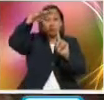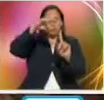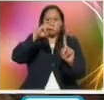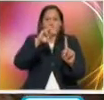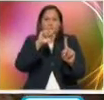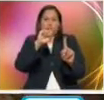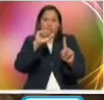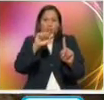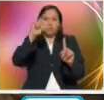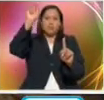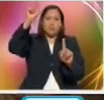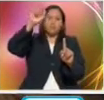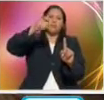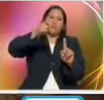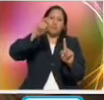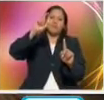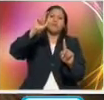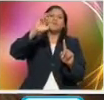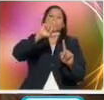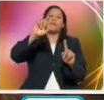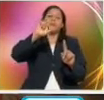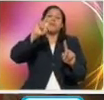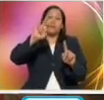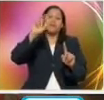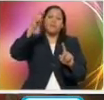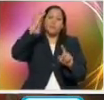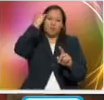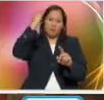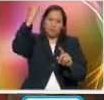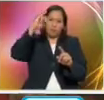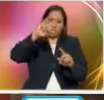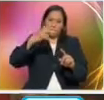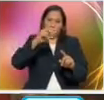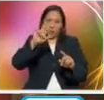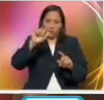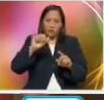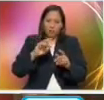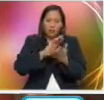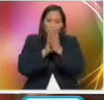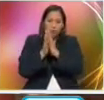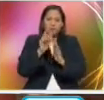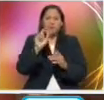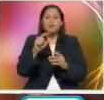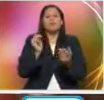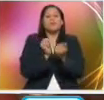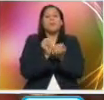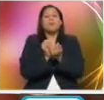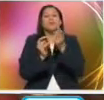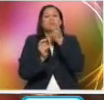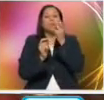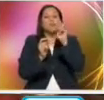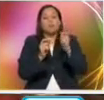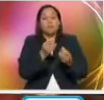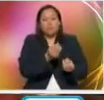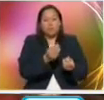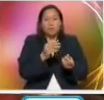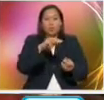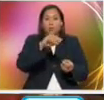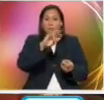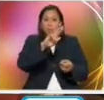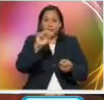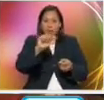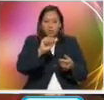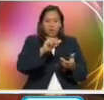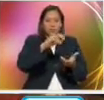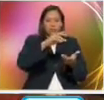obviamente, de Yahvé hecho hombre, ¿no? Entonces, en el contexto ya histórico se habla que la mirra está relacionada con la